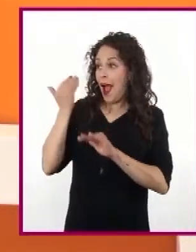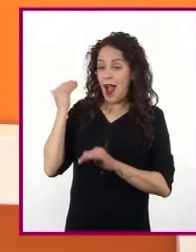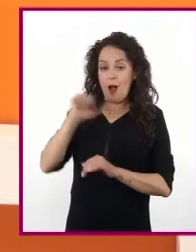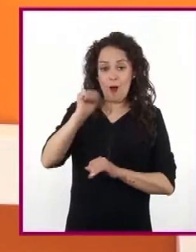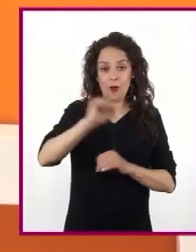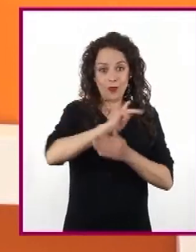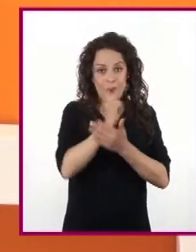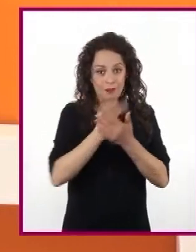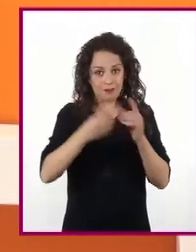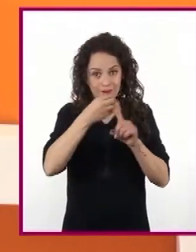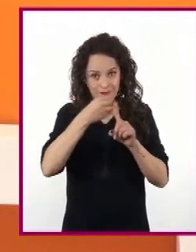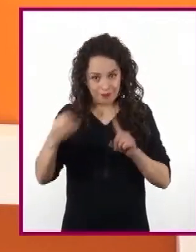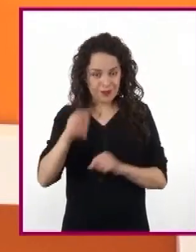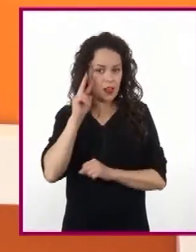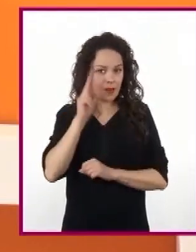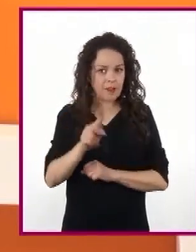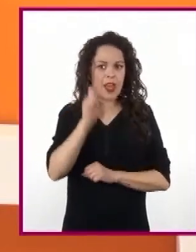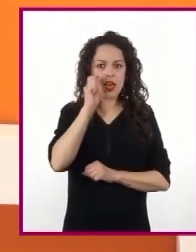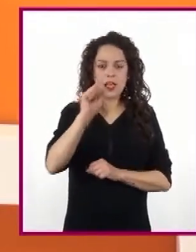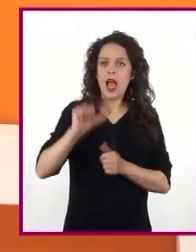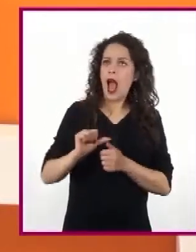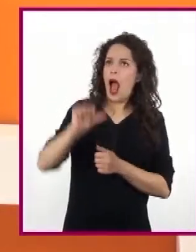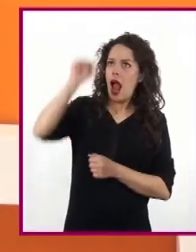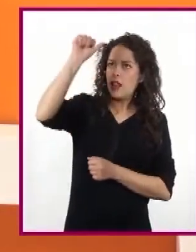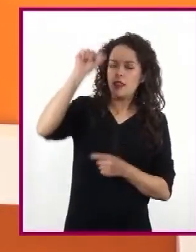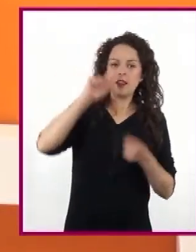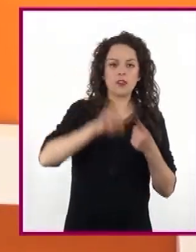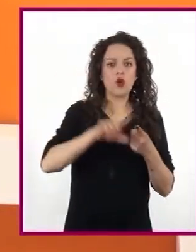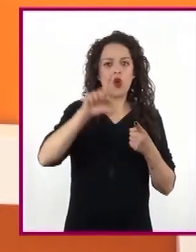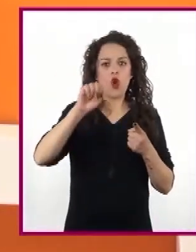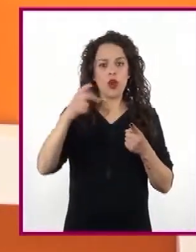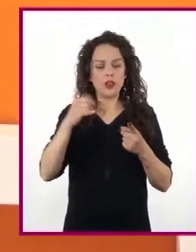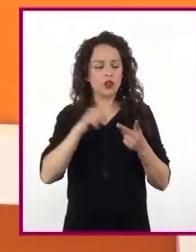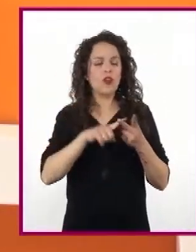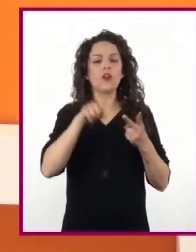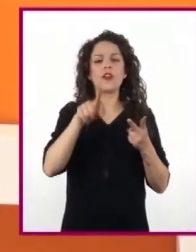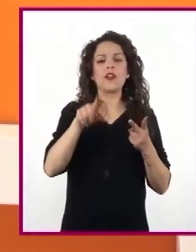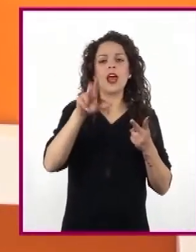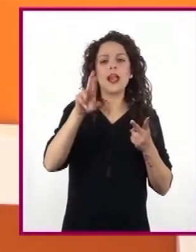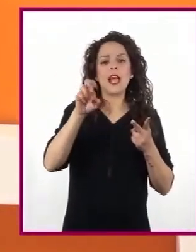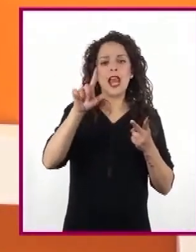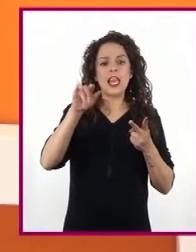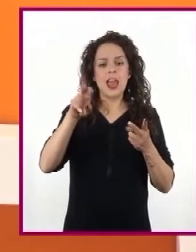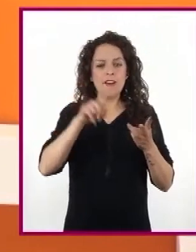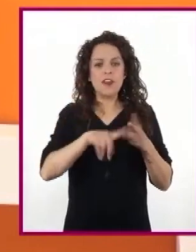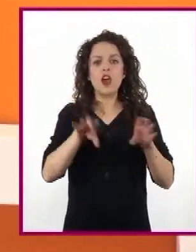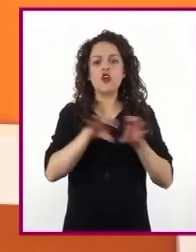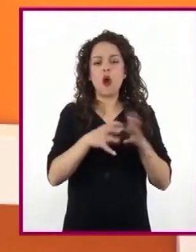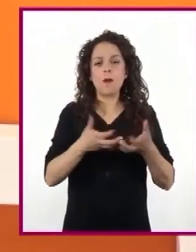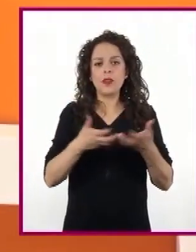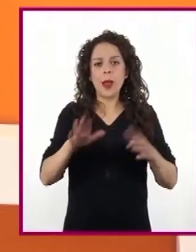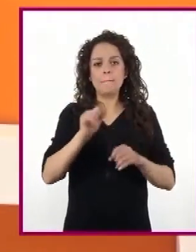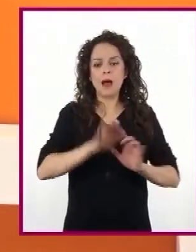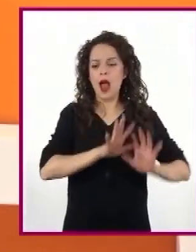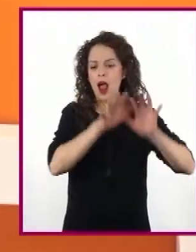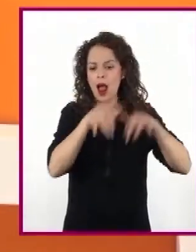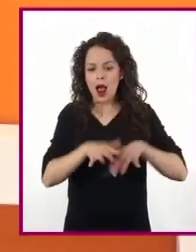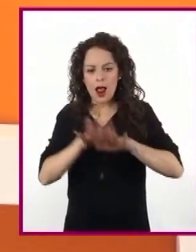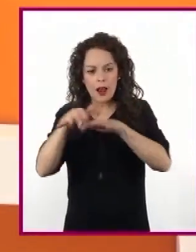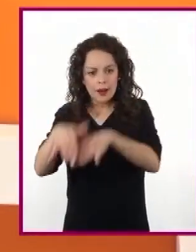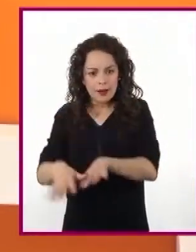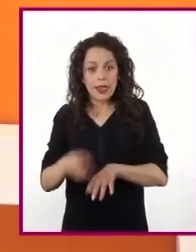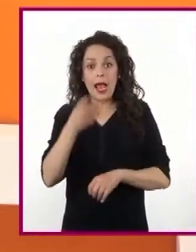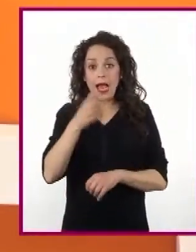la latitud, la altitud, relieve, distribución de tierras y mares y las corrientes marinas que